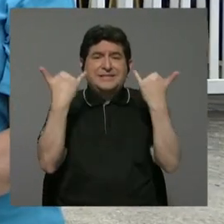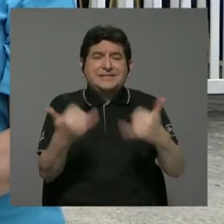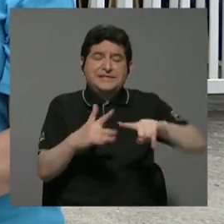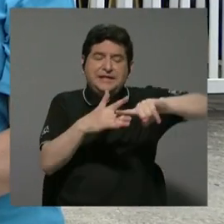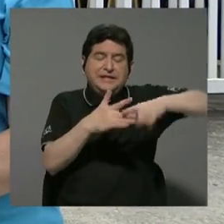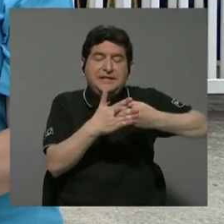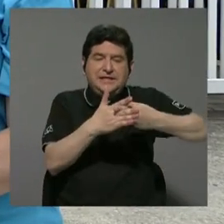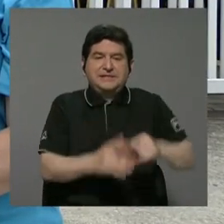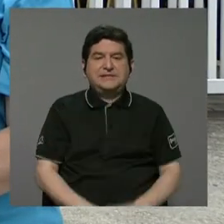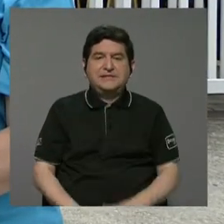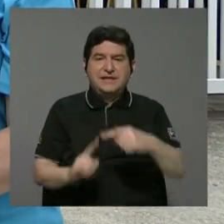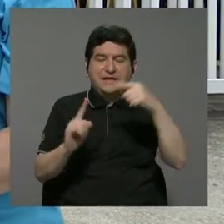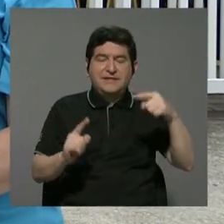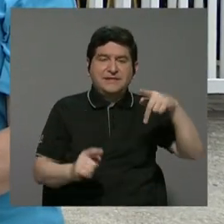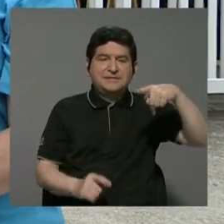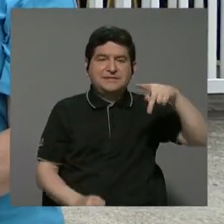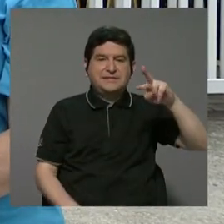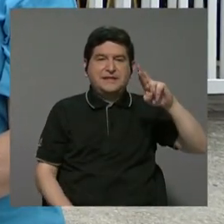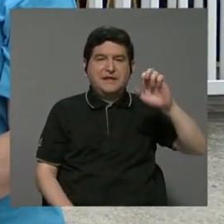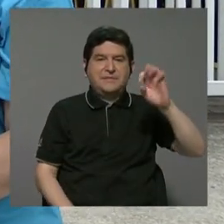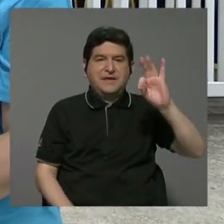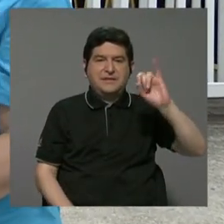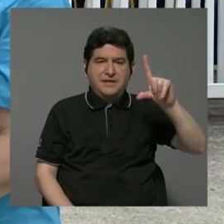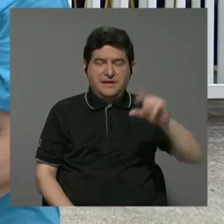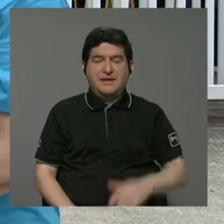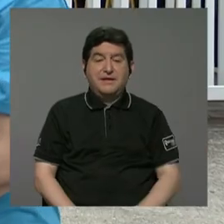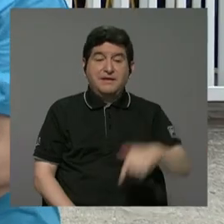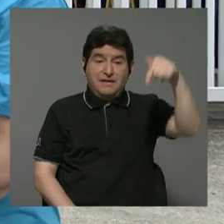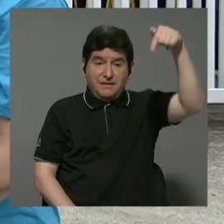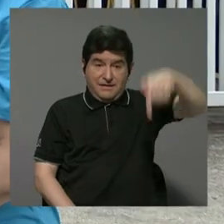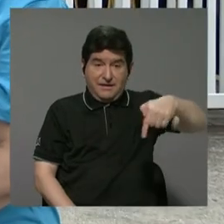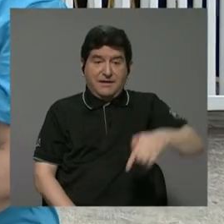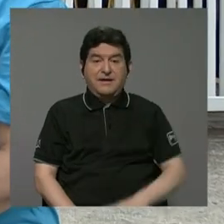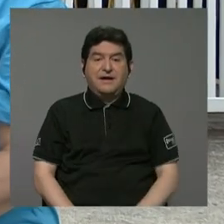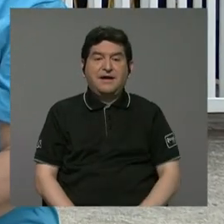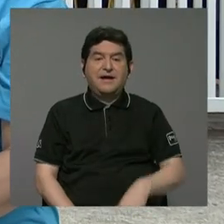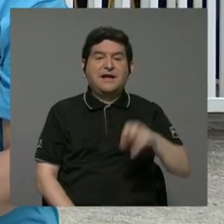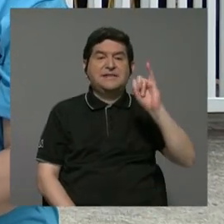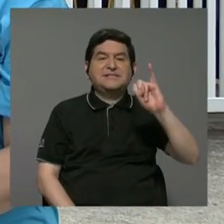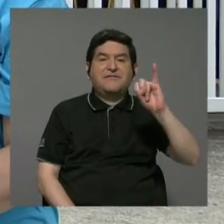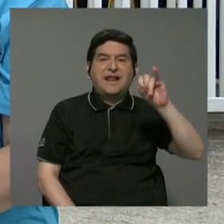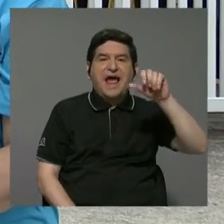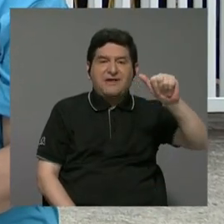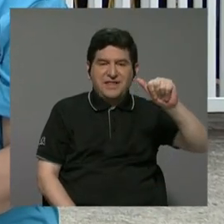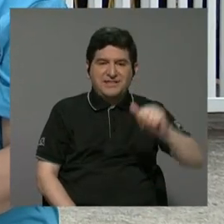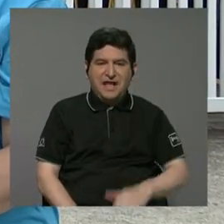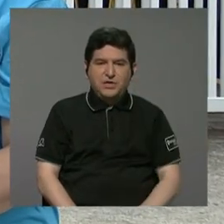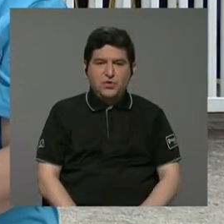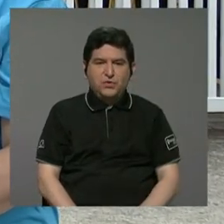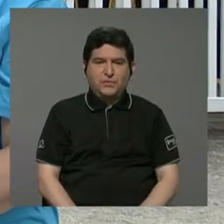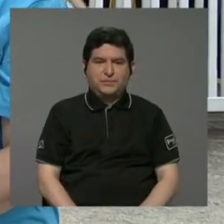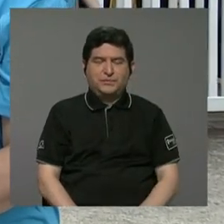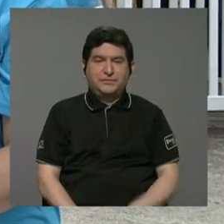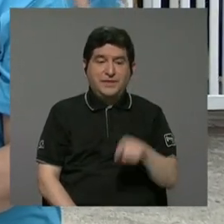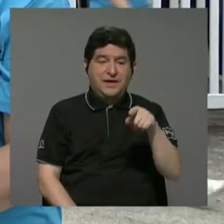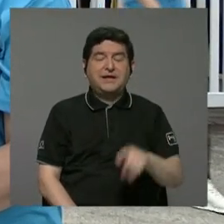iniciar saliendo desde el Pretil. En este momento nos encontramos con doña Isabel Avendaño, quien es la decana de la Facultad